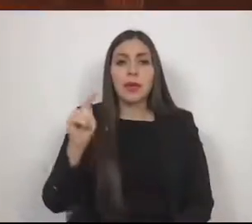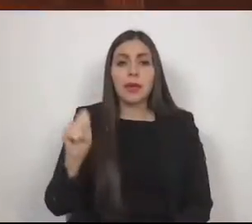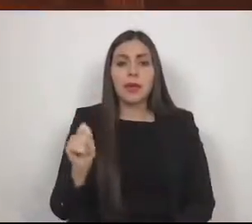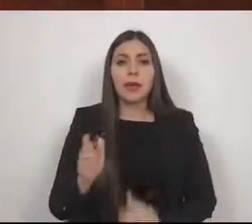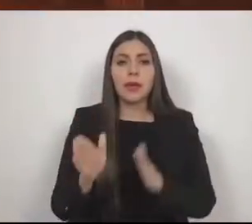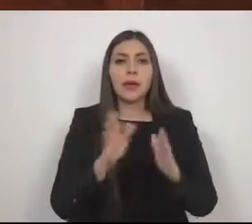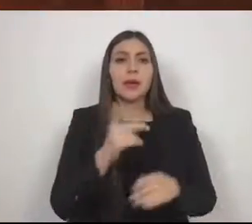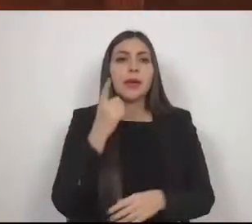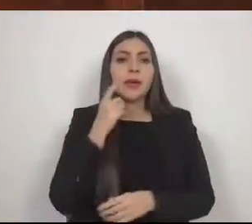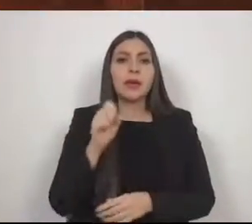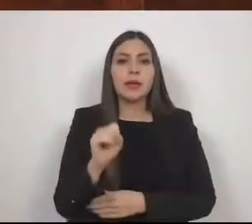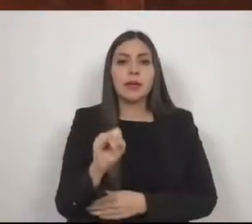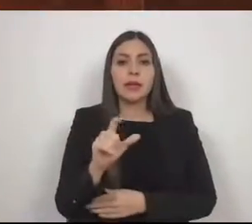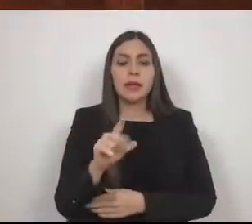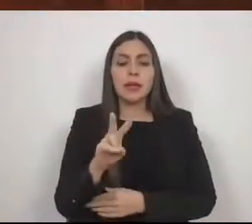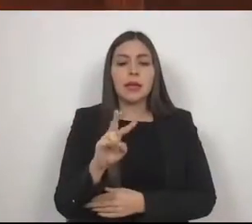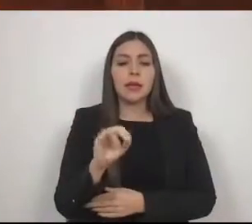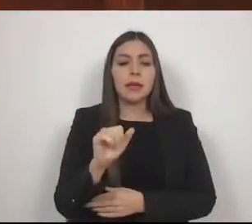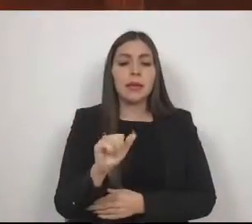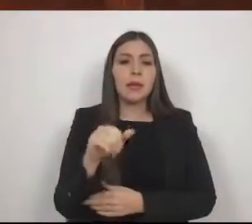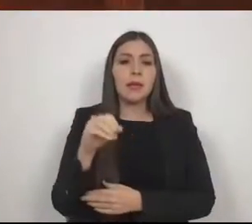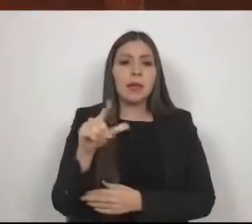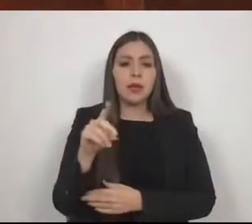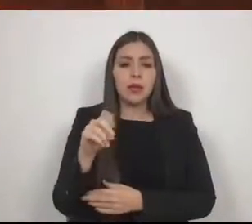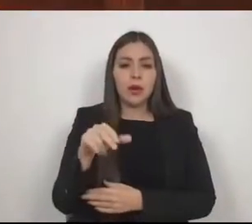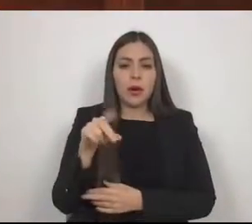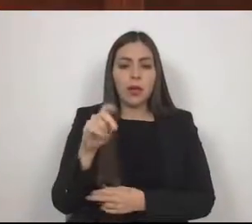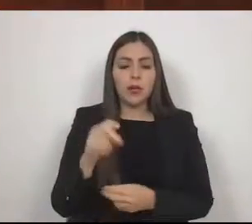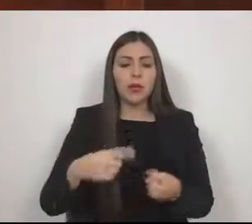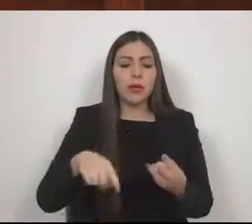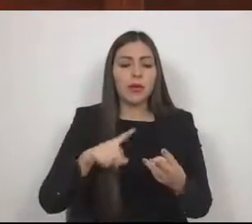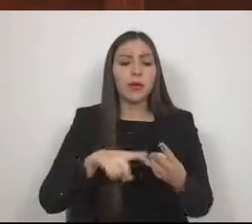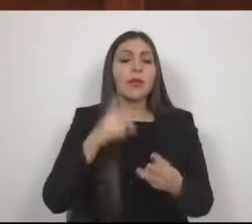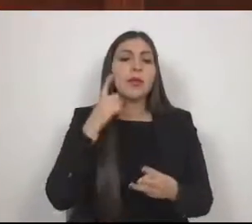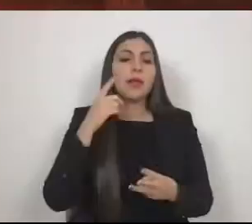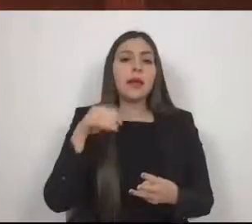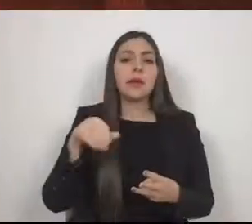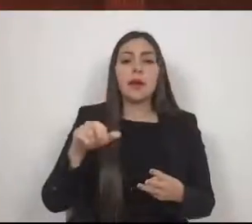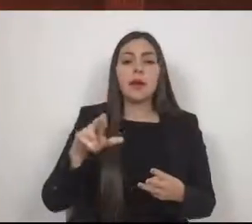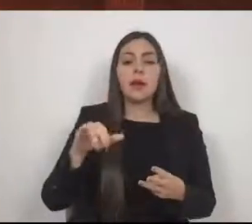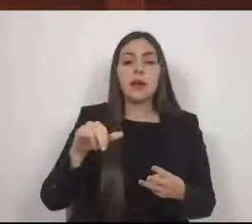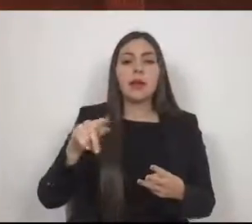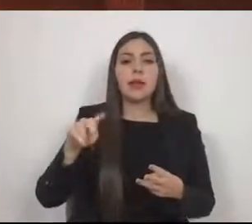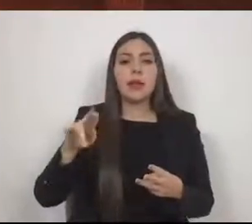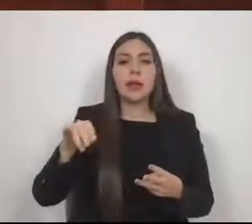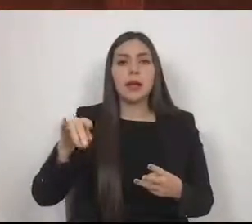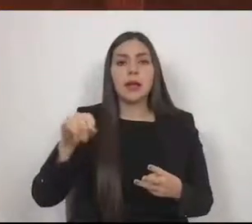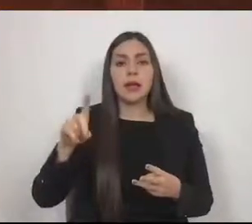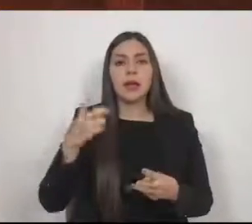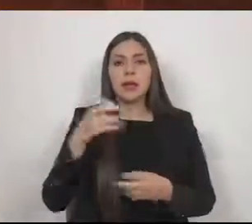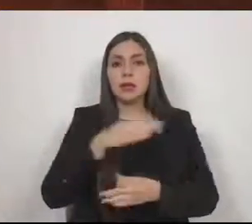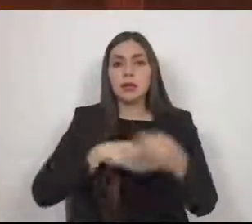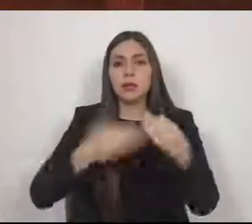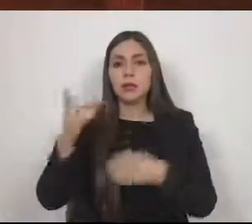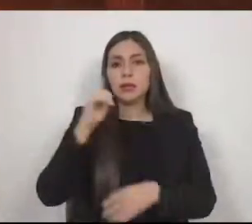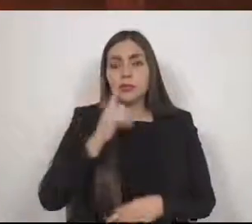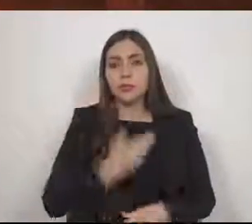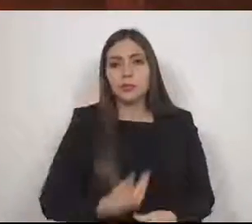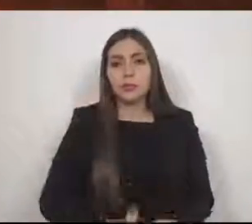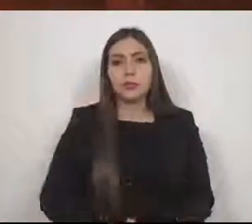Silvia Barberena Maldonado, diputada María Trinidad Franco Arpero. Es cuanto, presidente. Muchas